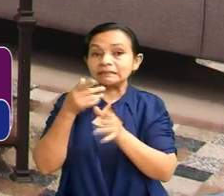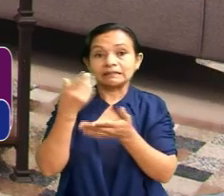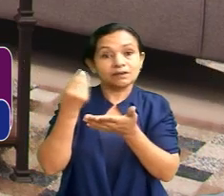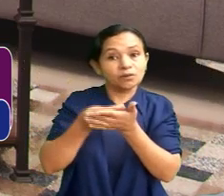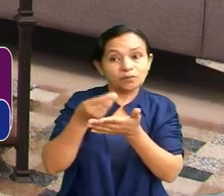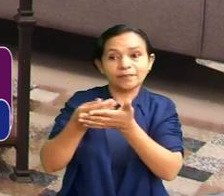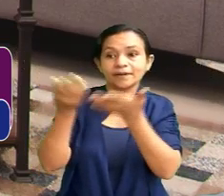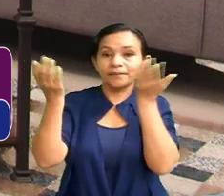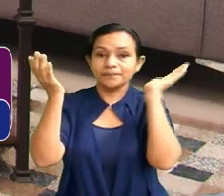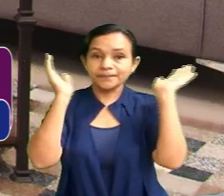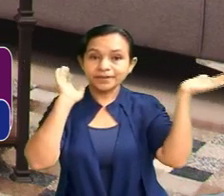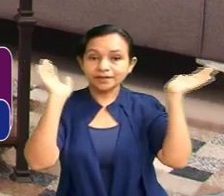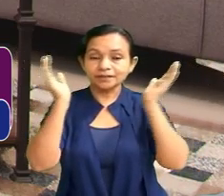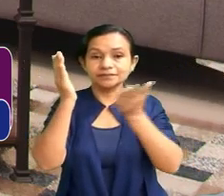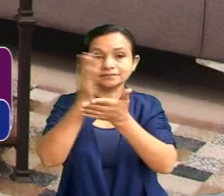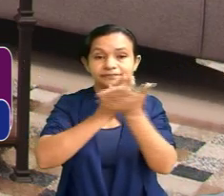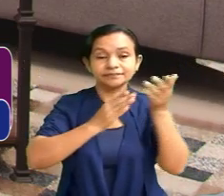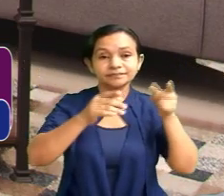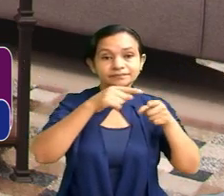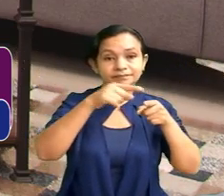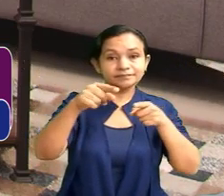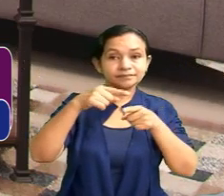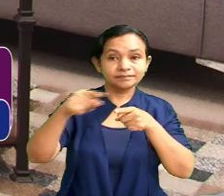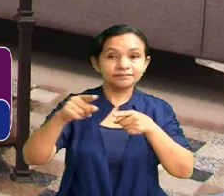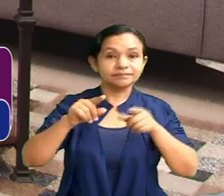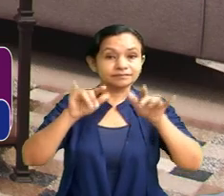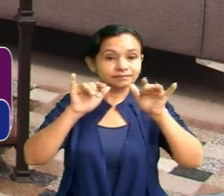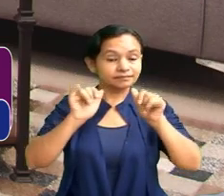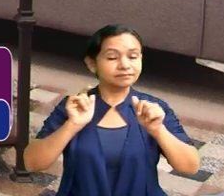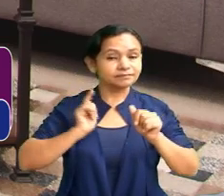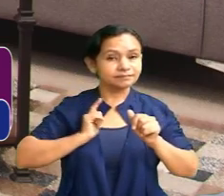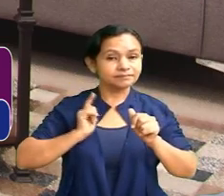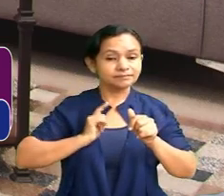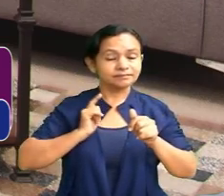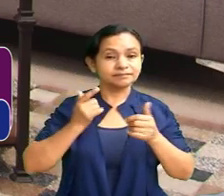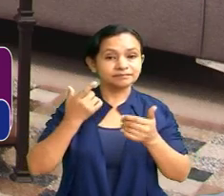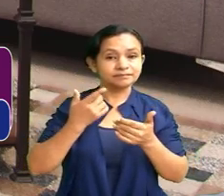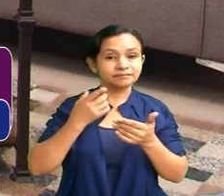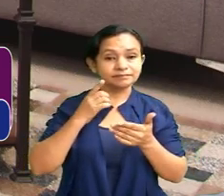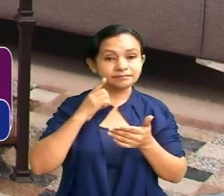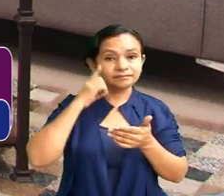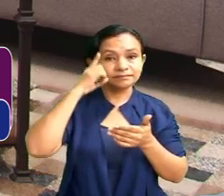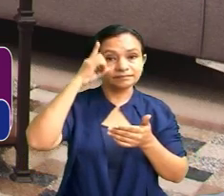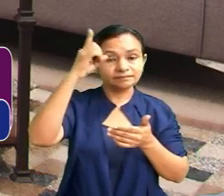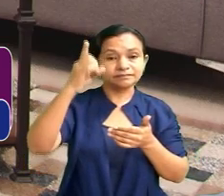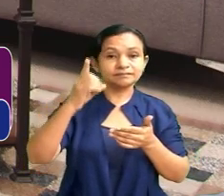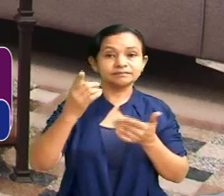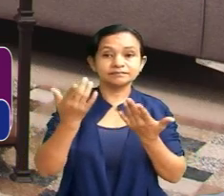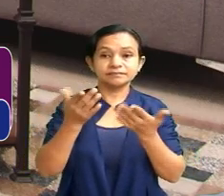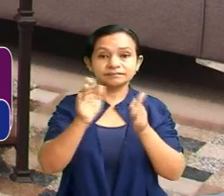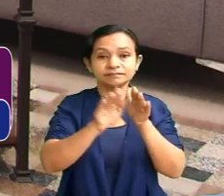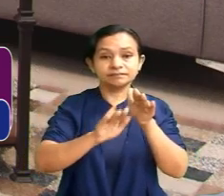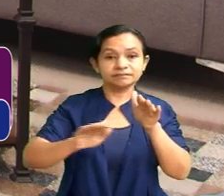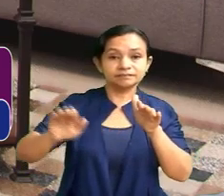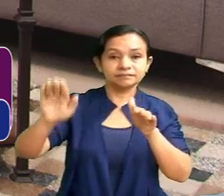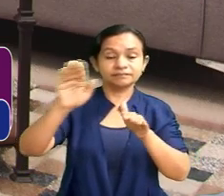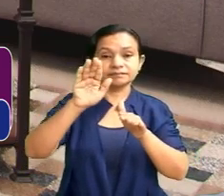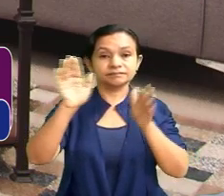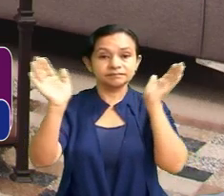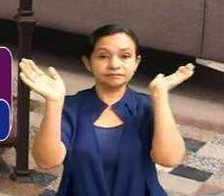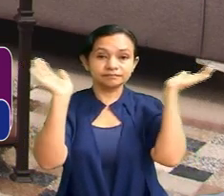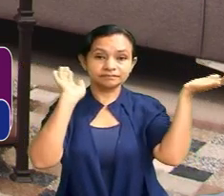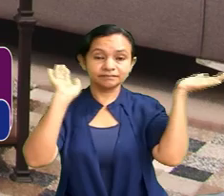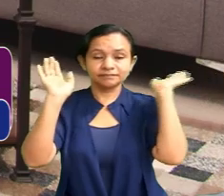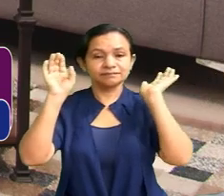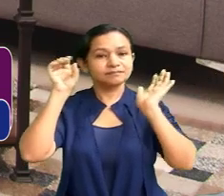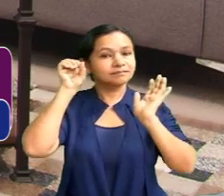hay ciertos municipios que ya vamos avanzando bastante ya tenemos más tradición de que el mercado también es un sitio